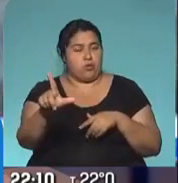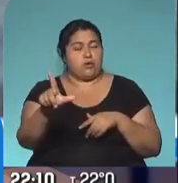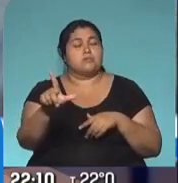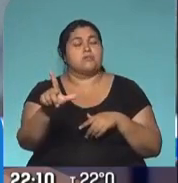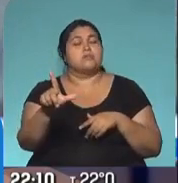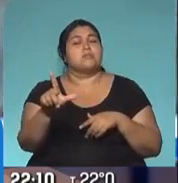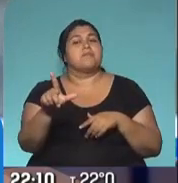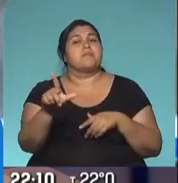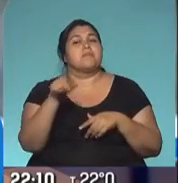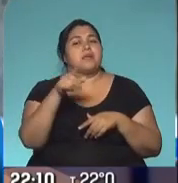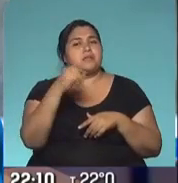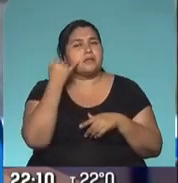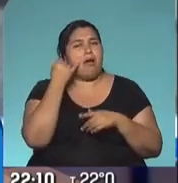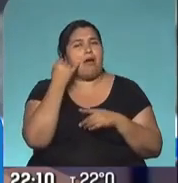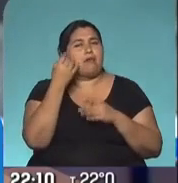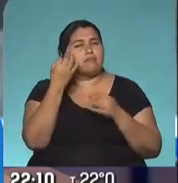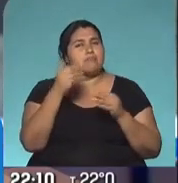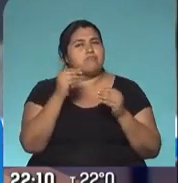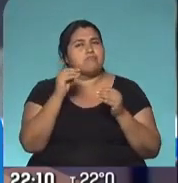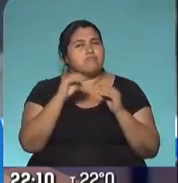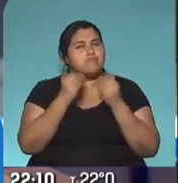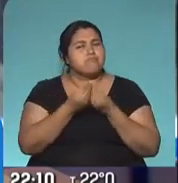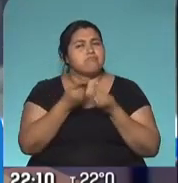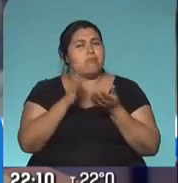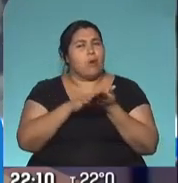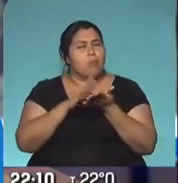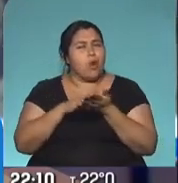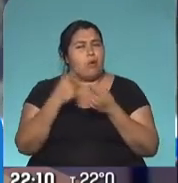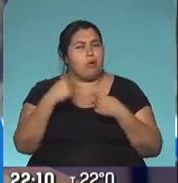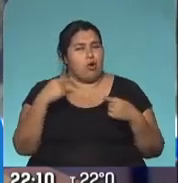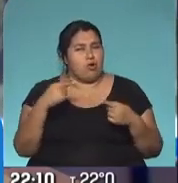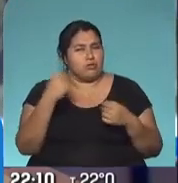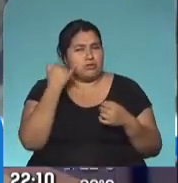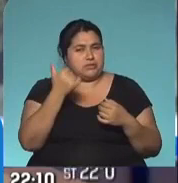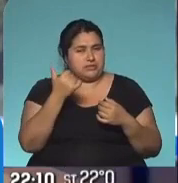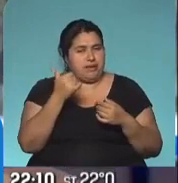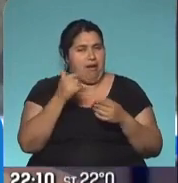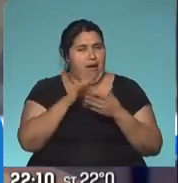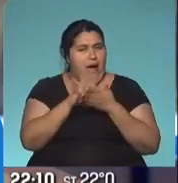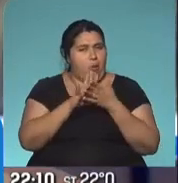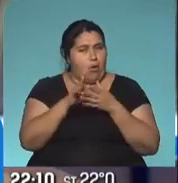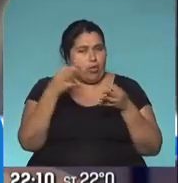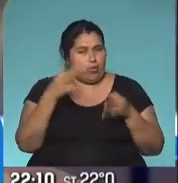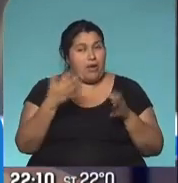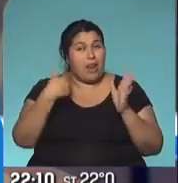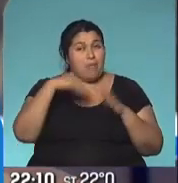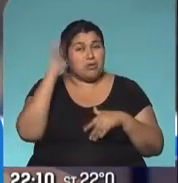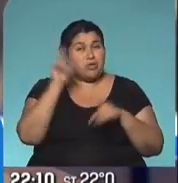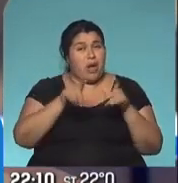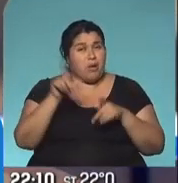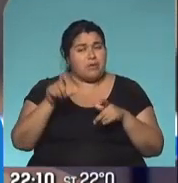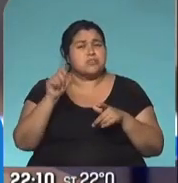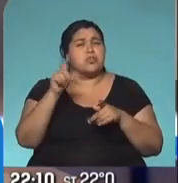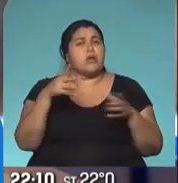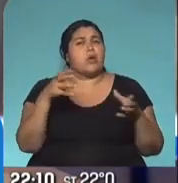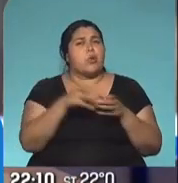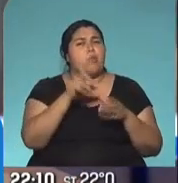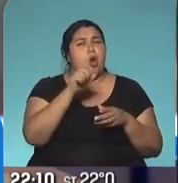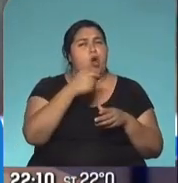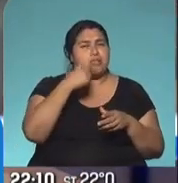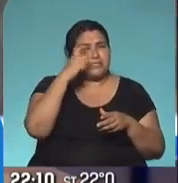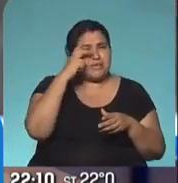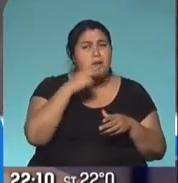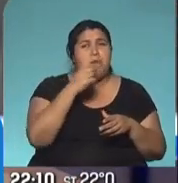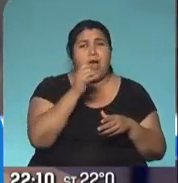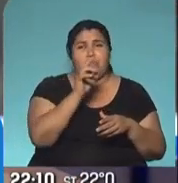con las cifras sobre la mesa, esta cantidad de escaños que le asegura la mayoría absoluta a los conservadores y, digamos,